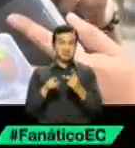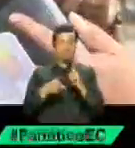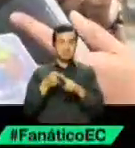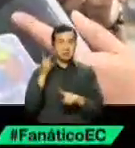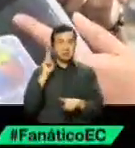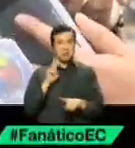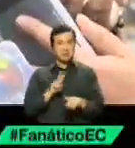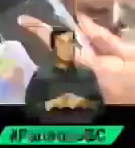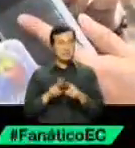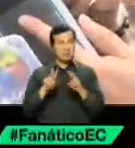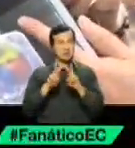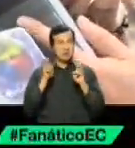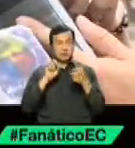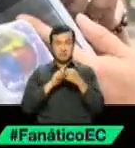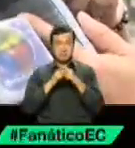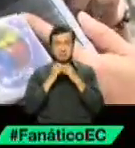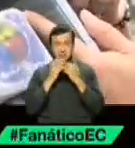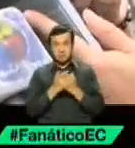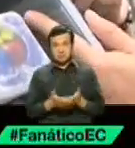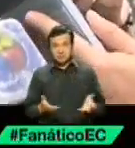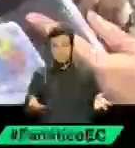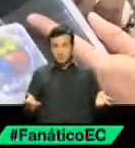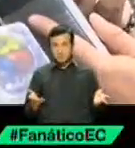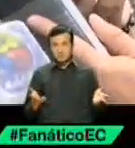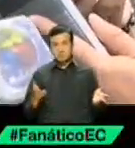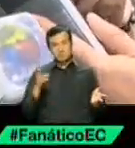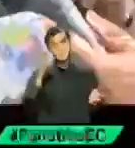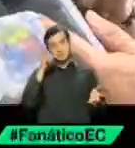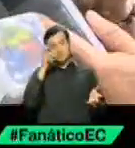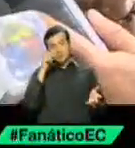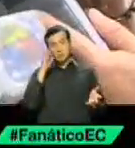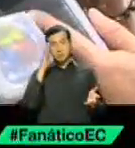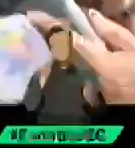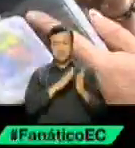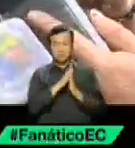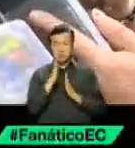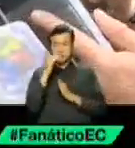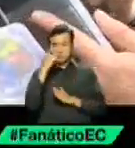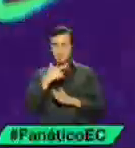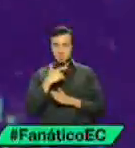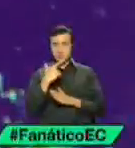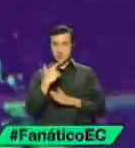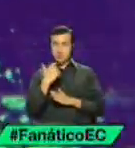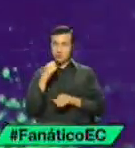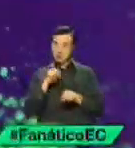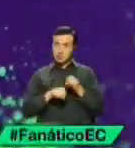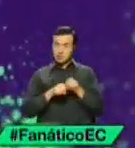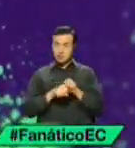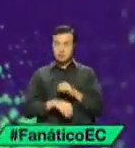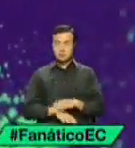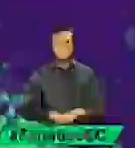que me meten en estos líos también, y no, creo que también daña la imagen de uno.